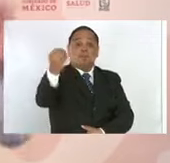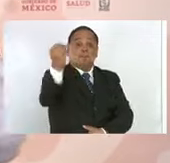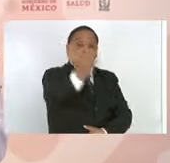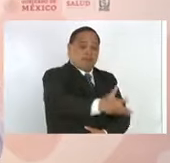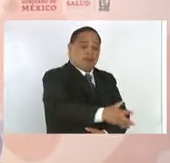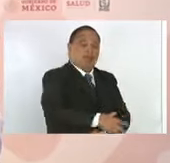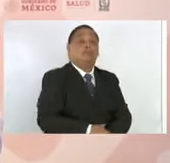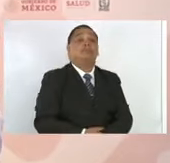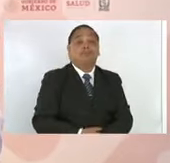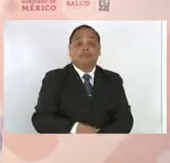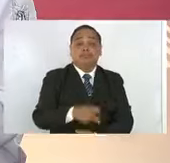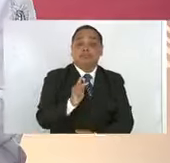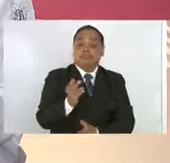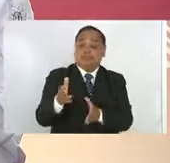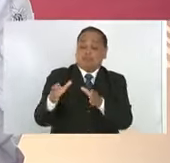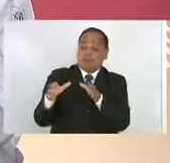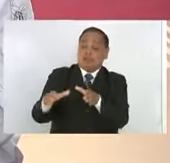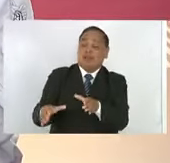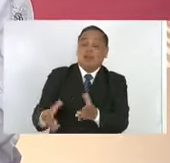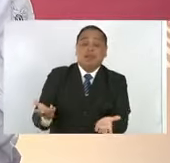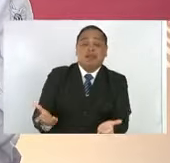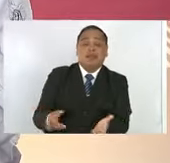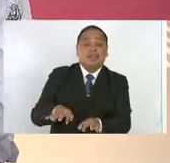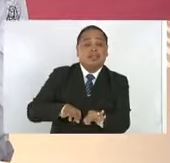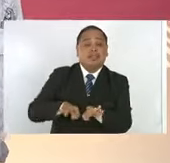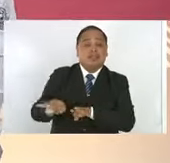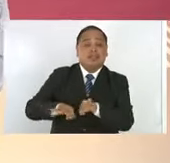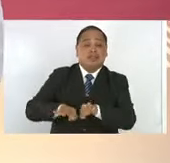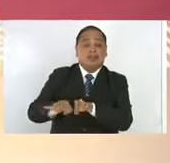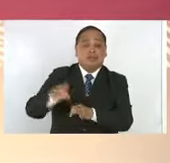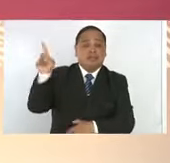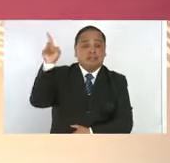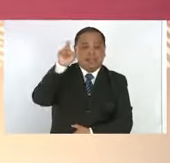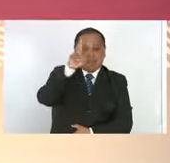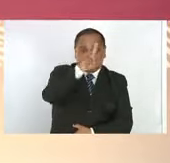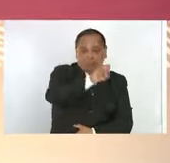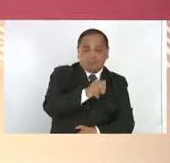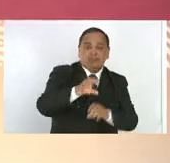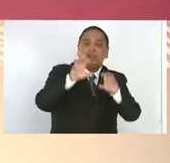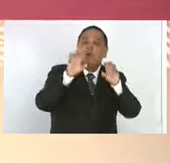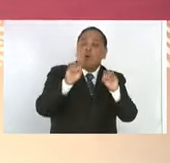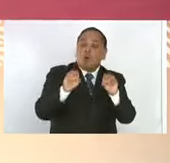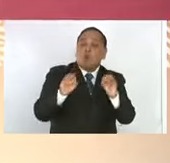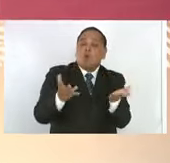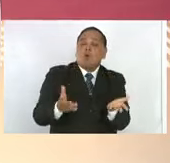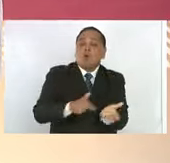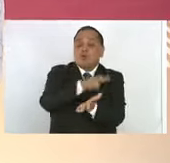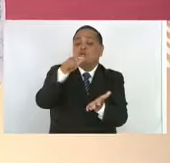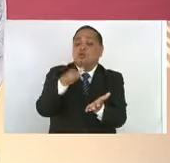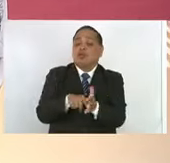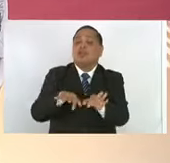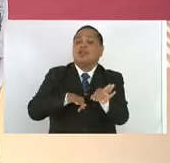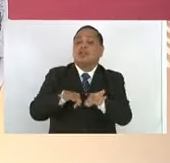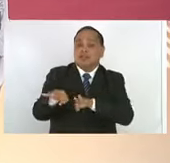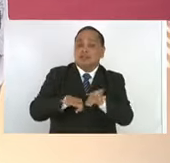de difícil cobertura, por no decir vacantes ahí a donde no hay un médico o una médica que quiera